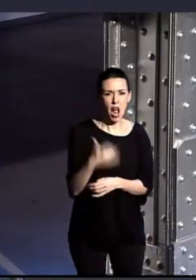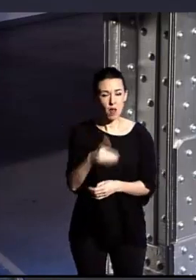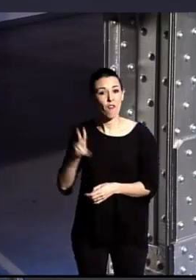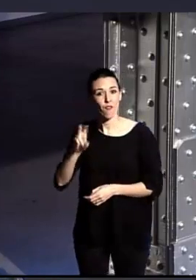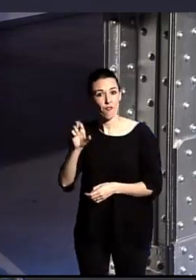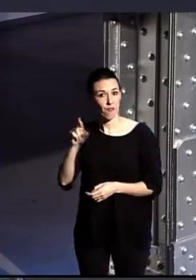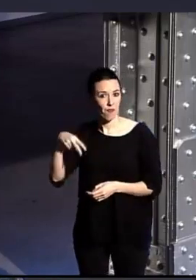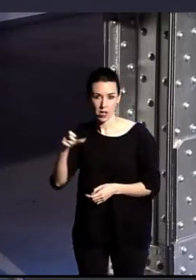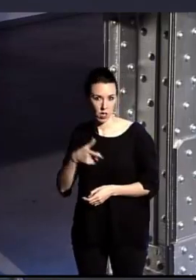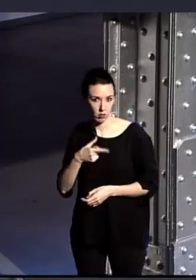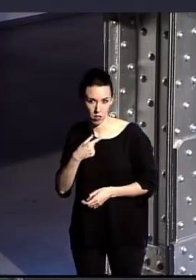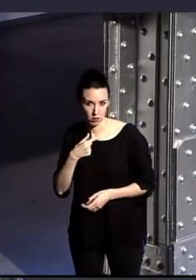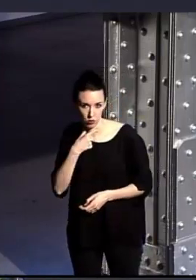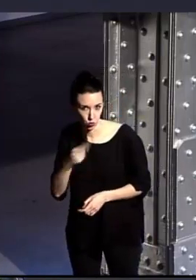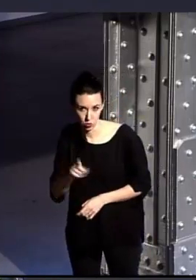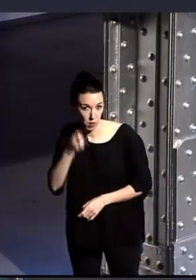Verne tampoco le hacía mucha gracia.